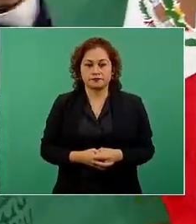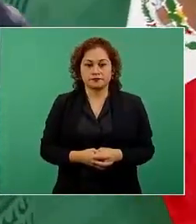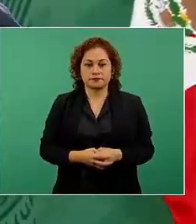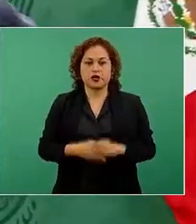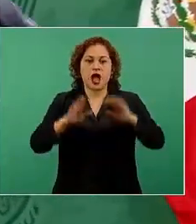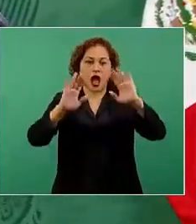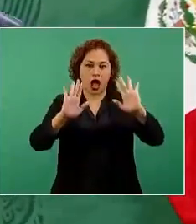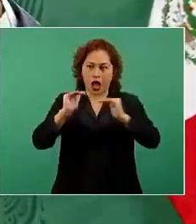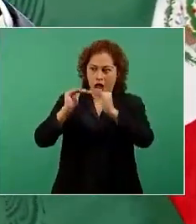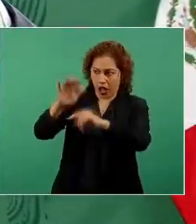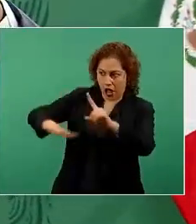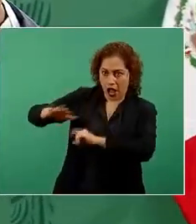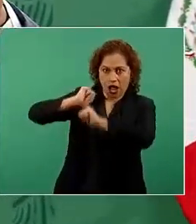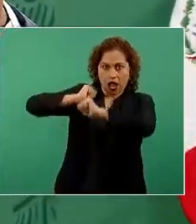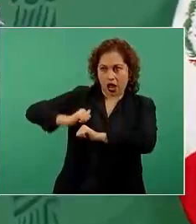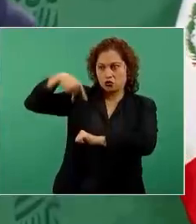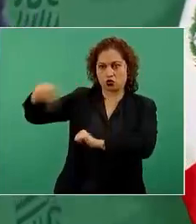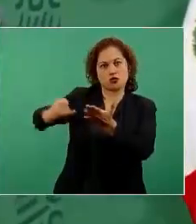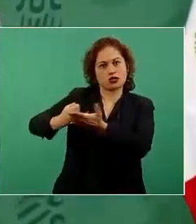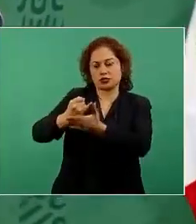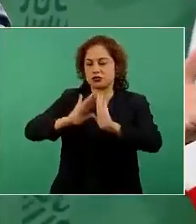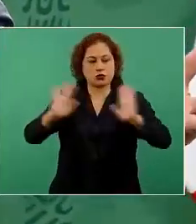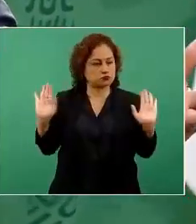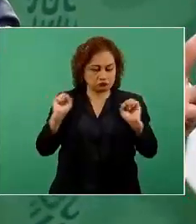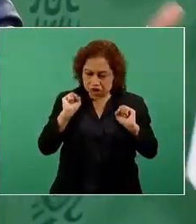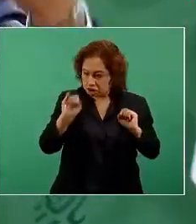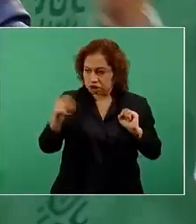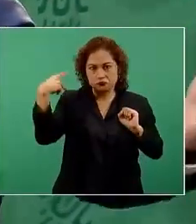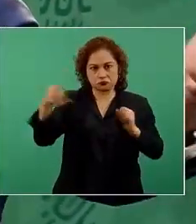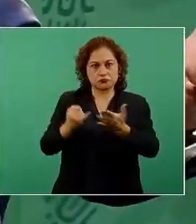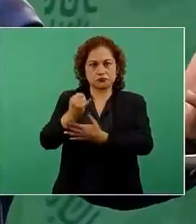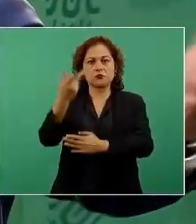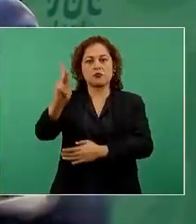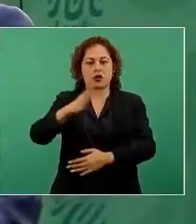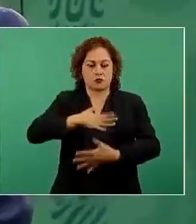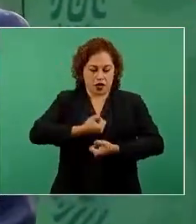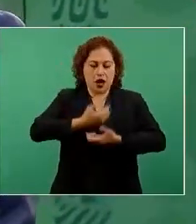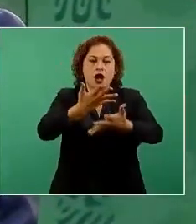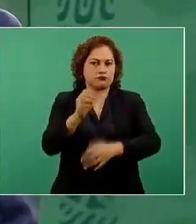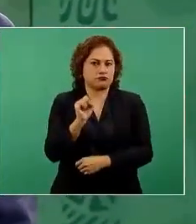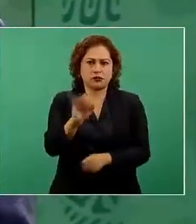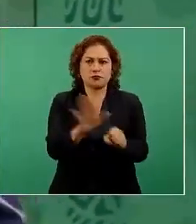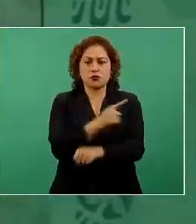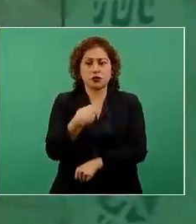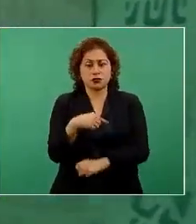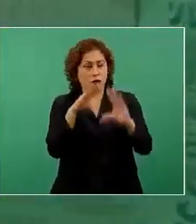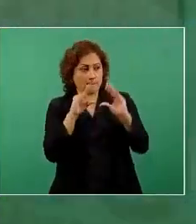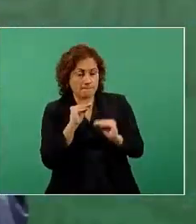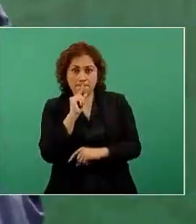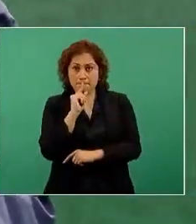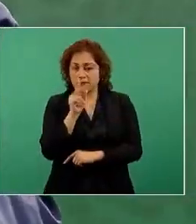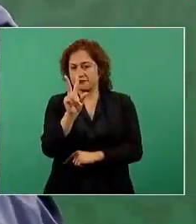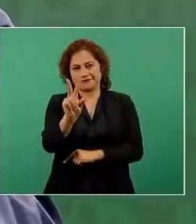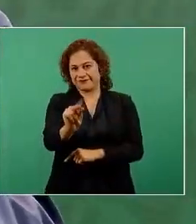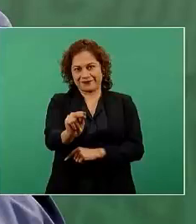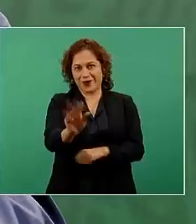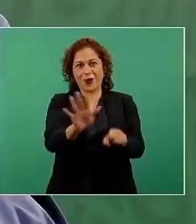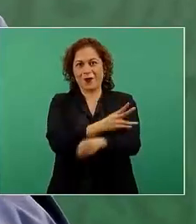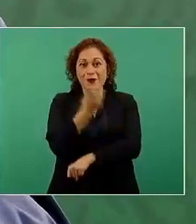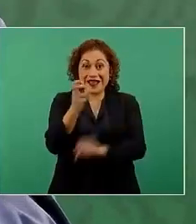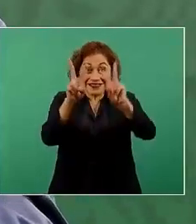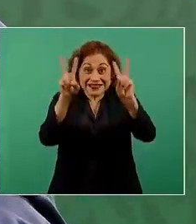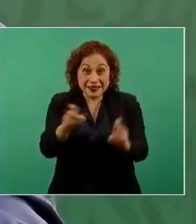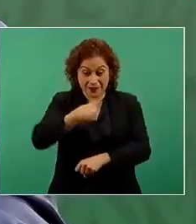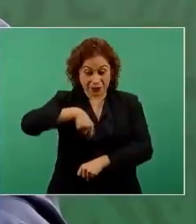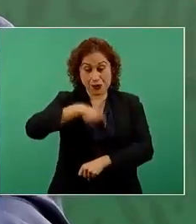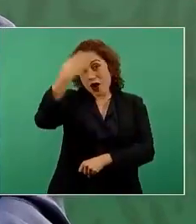autoridades correspondientes las que van a decidir. Pero yo ya hablé, porque no me voy a quedar callado, en un asunto que nosotros padecimos mucho.